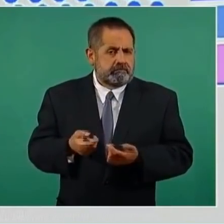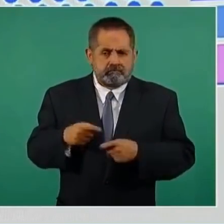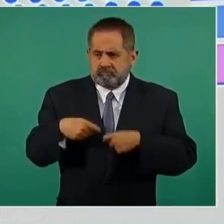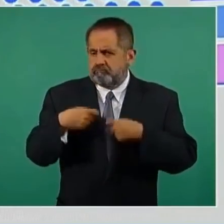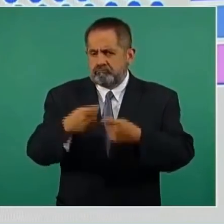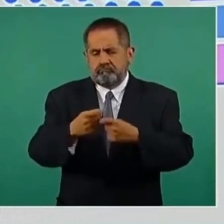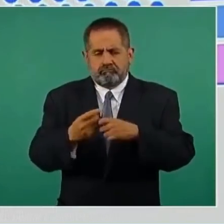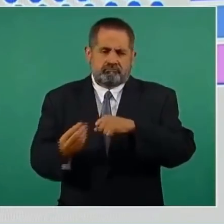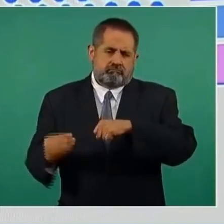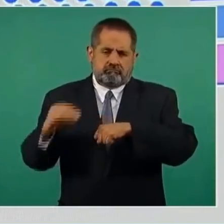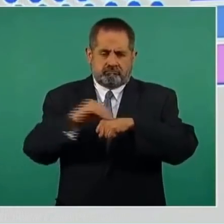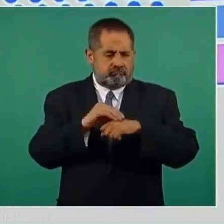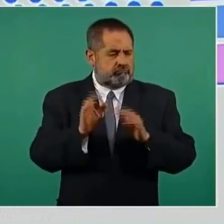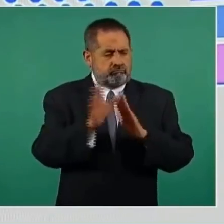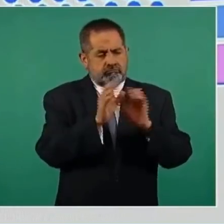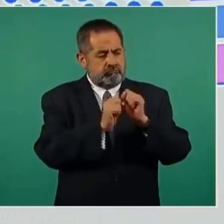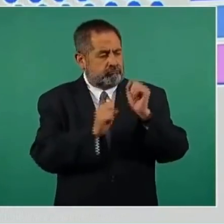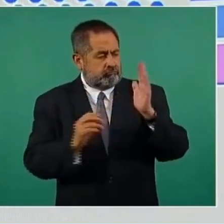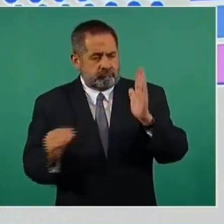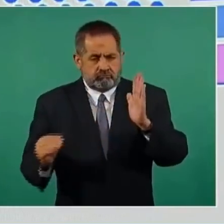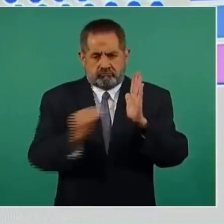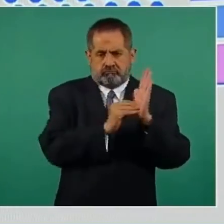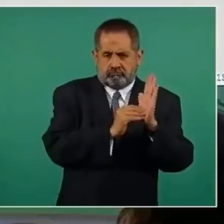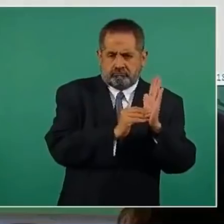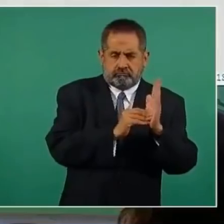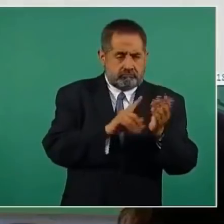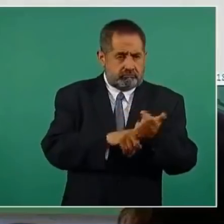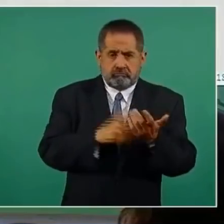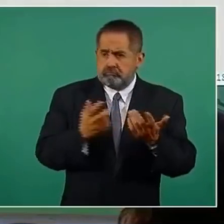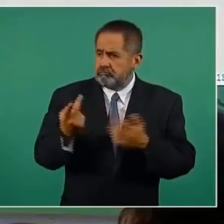se elevaran a rango constitucional.